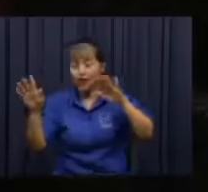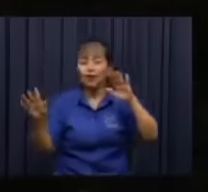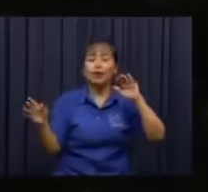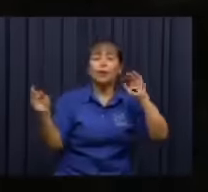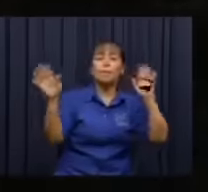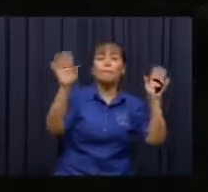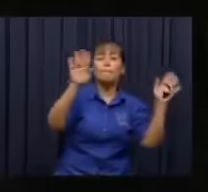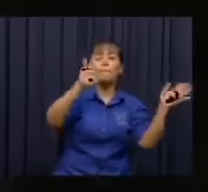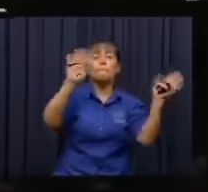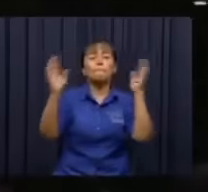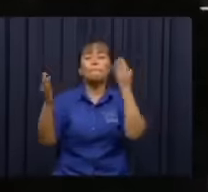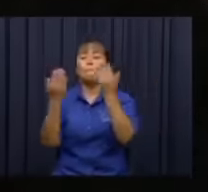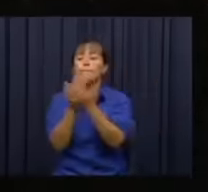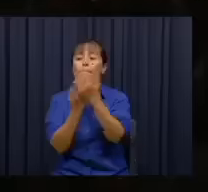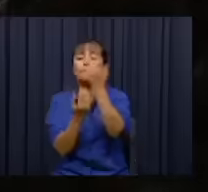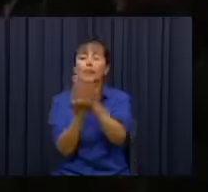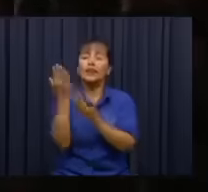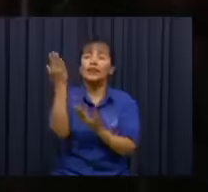adoración